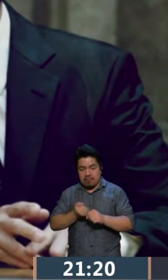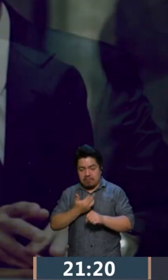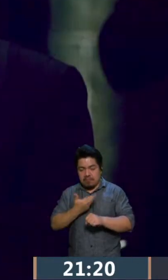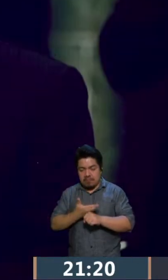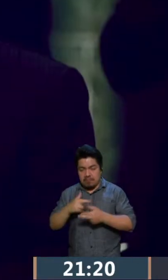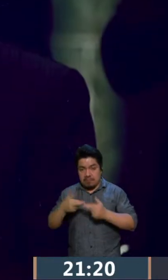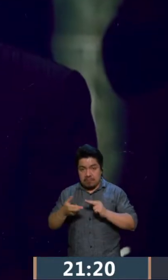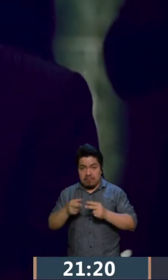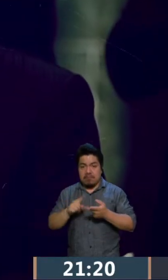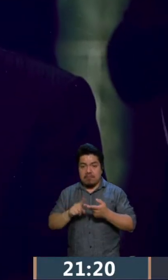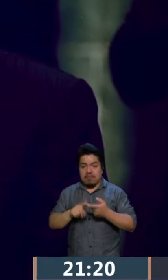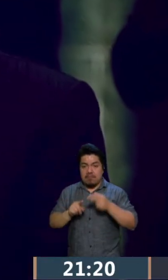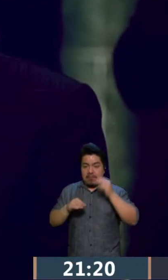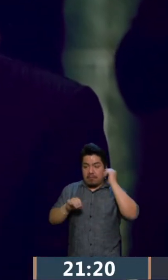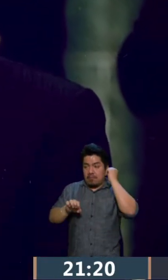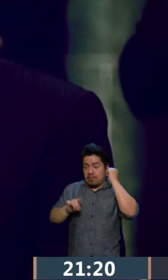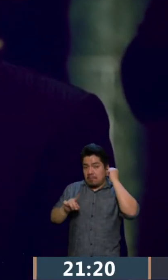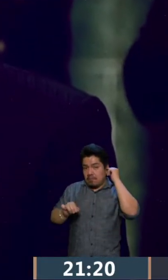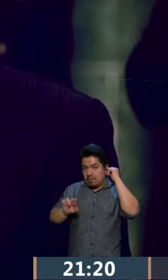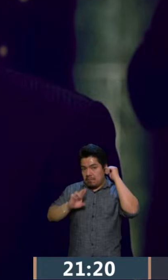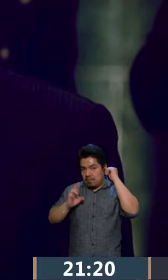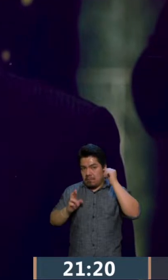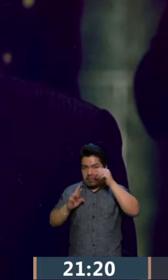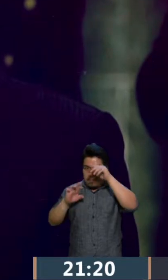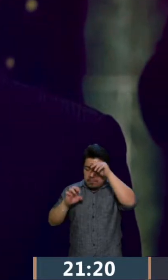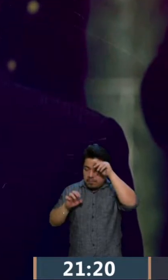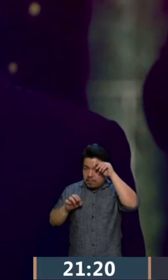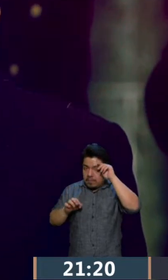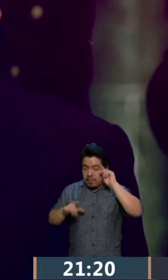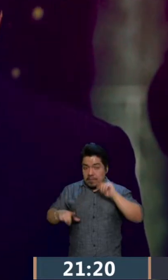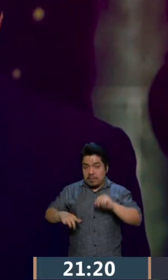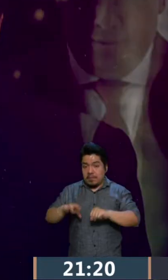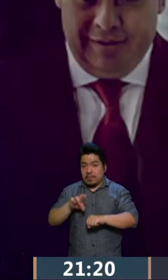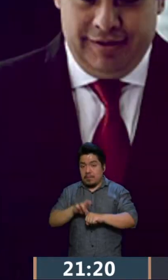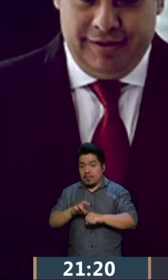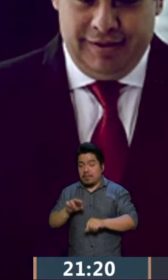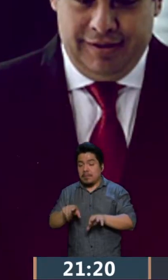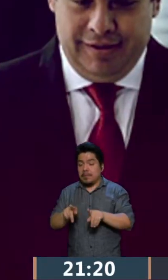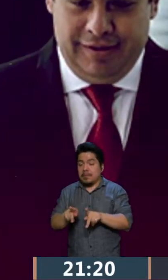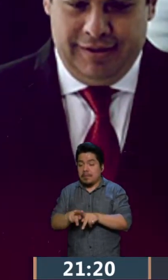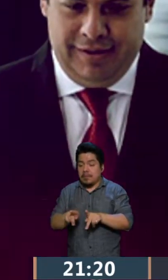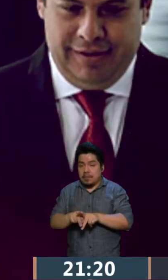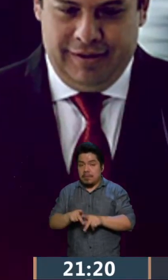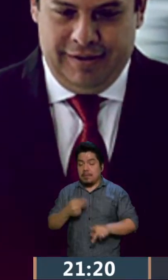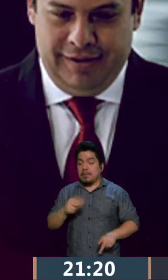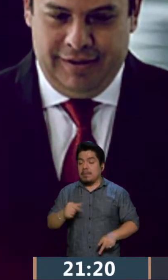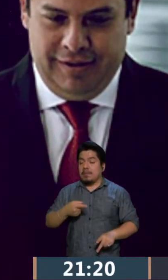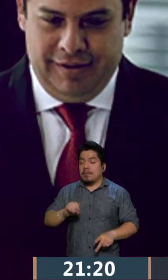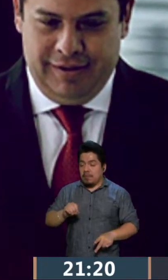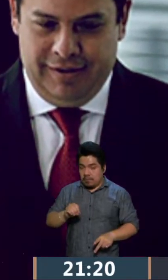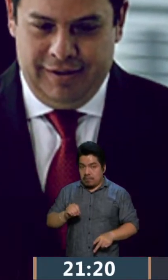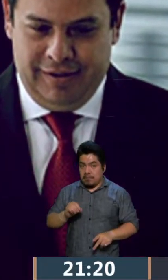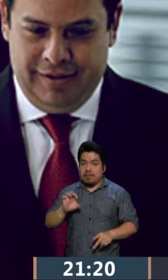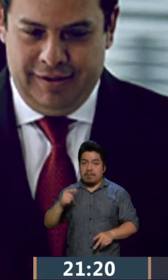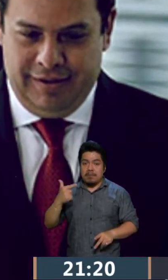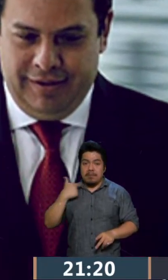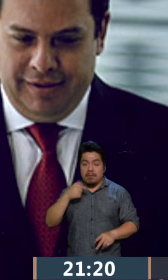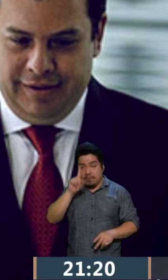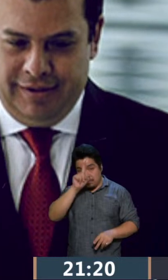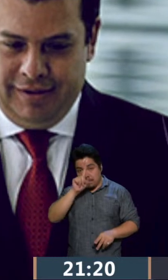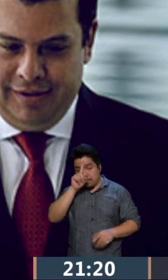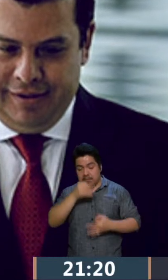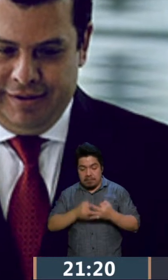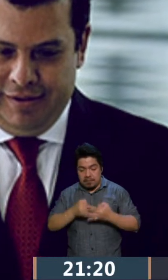Exteriores, Miguel Ángel Osorio Chong, exsecretario de Gobernación, a quien la ministra llamó primo, y Humberto Castillejo Cervantes, ex consejero